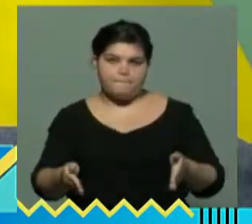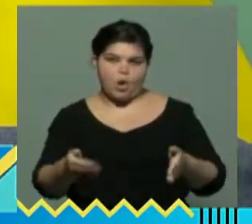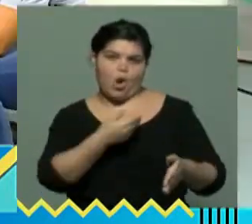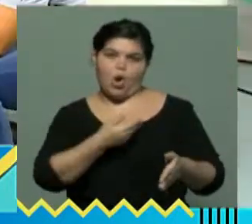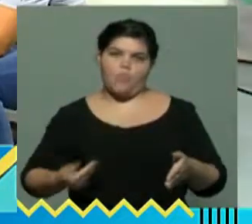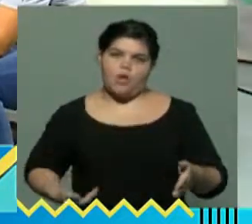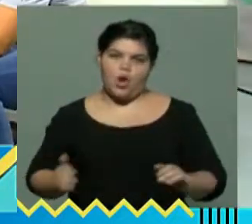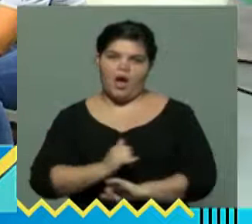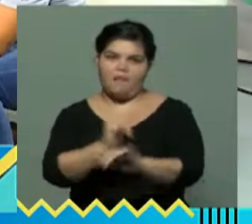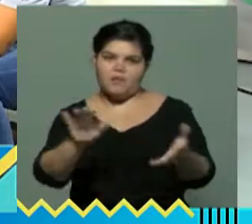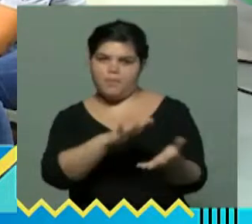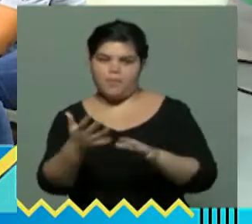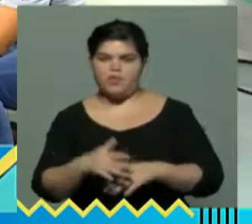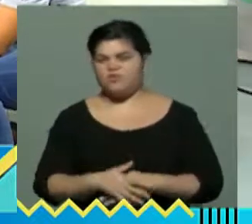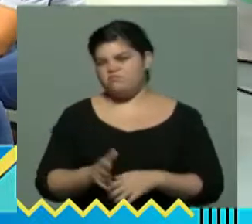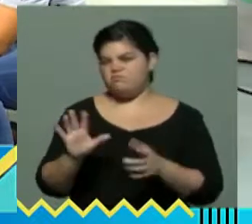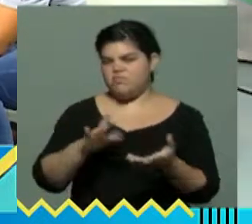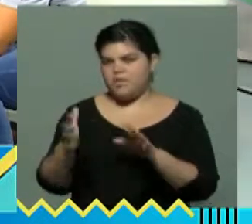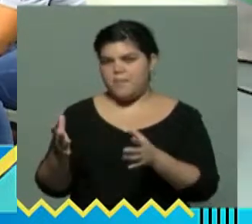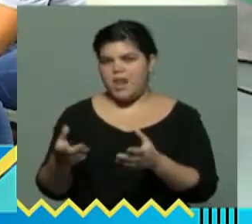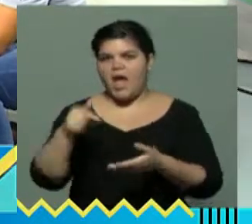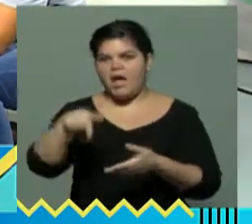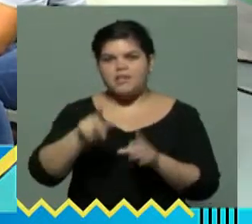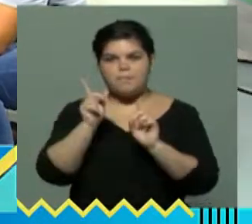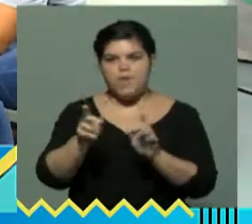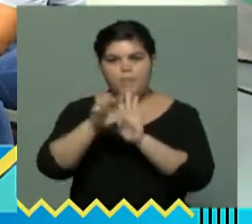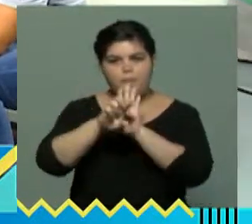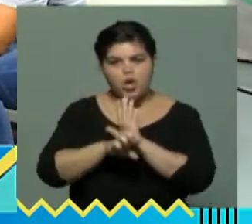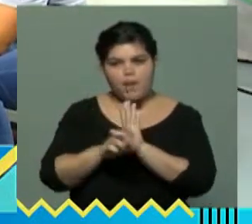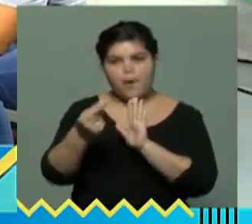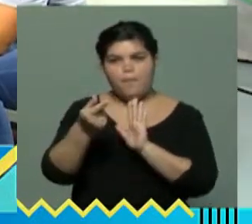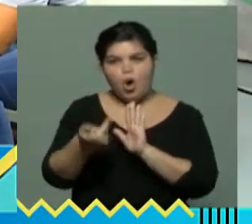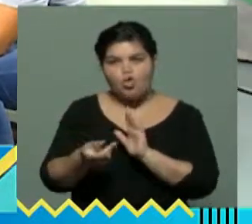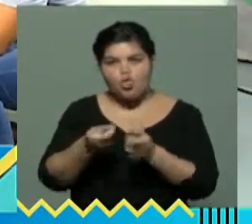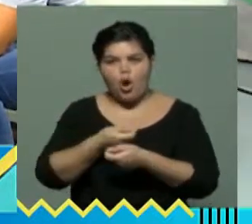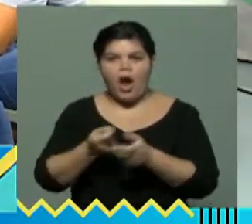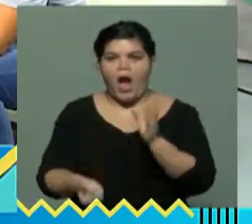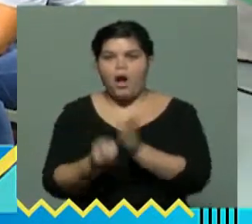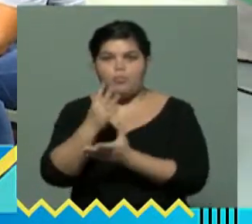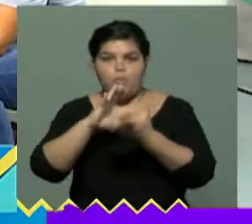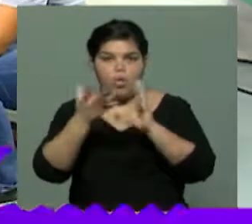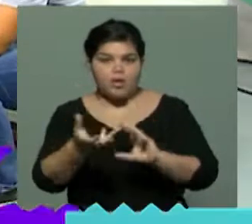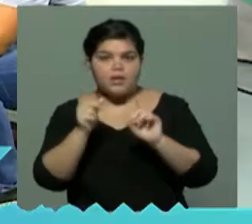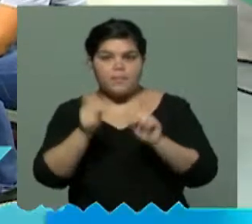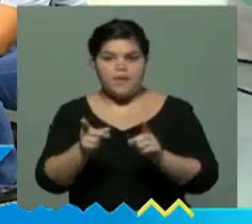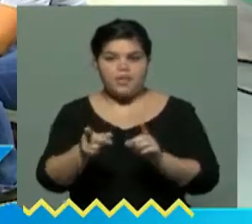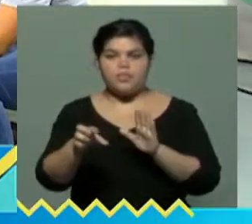a ese programa que teníamos. Claro. Se actualizaron los montos y se amplía la duración del programa.